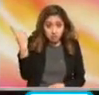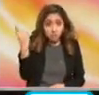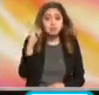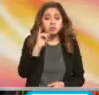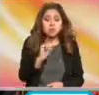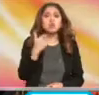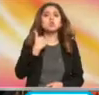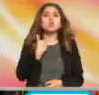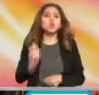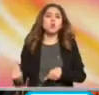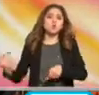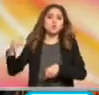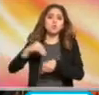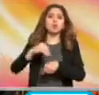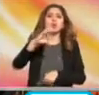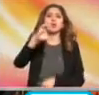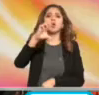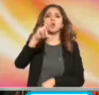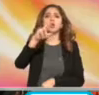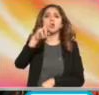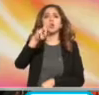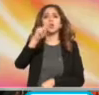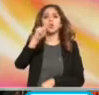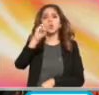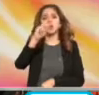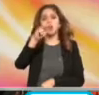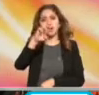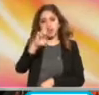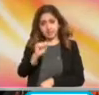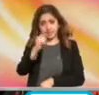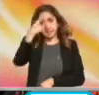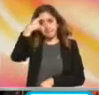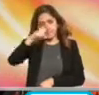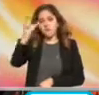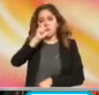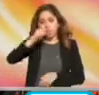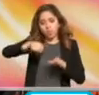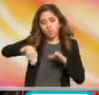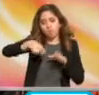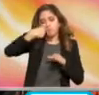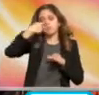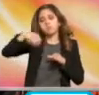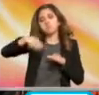Decidí acompañarlo con unos crutones para proporcionarle diferente tipo de consistencia.